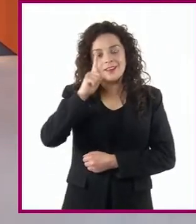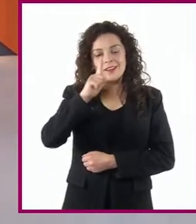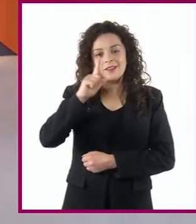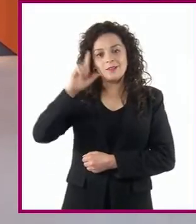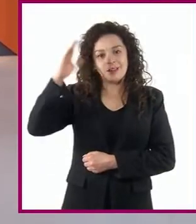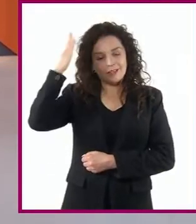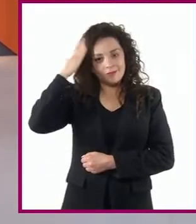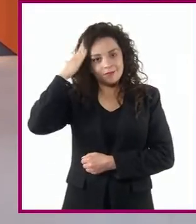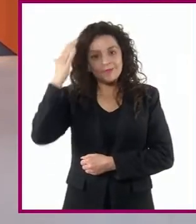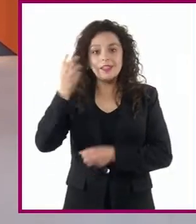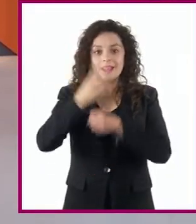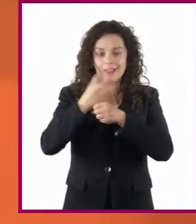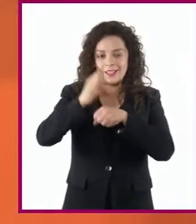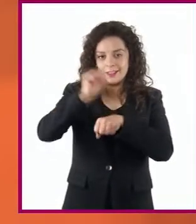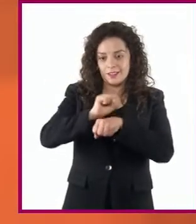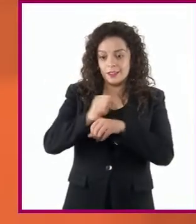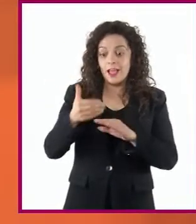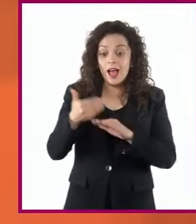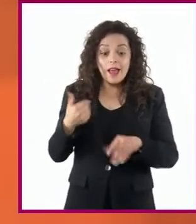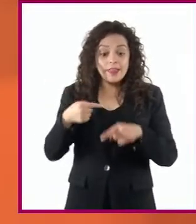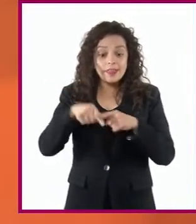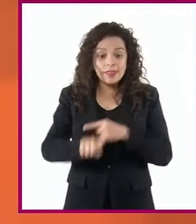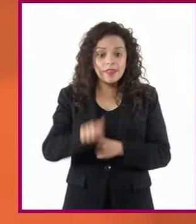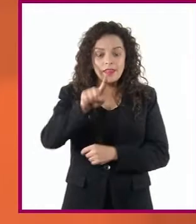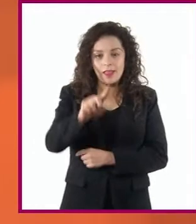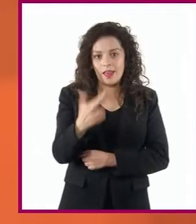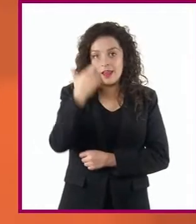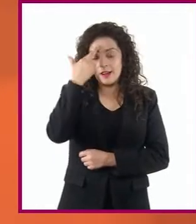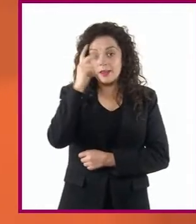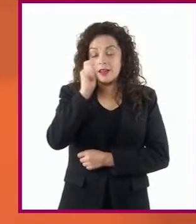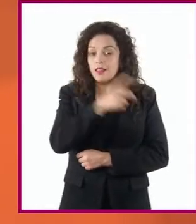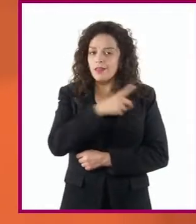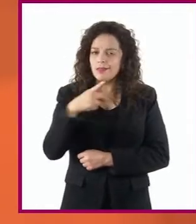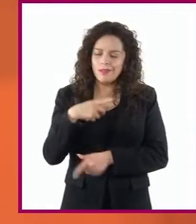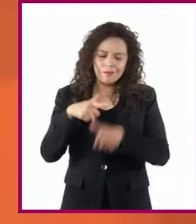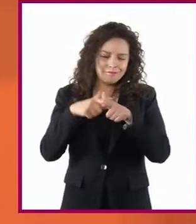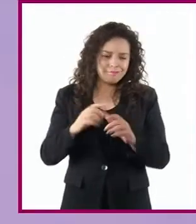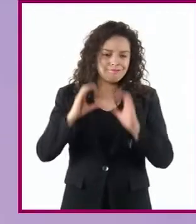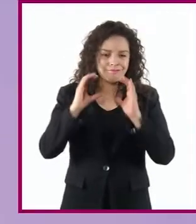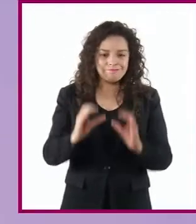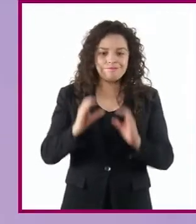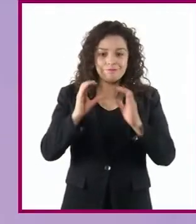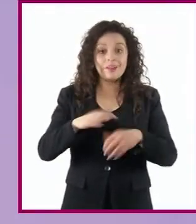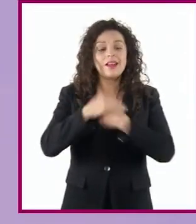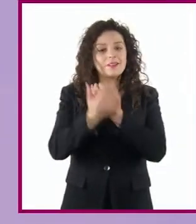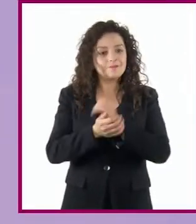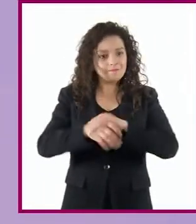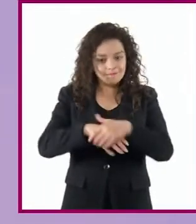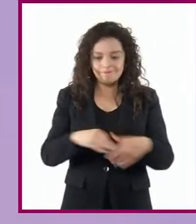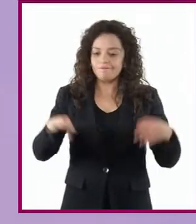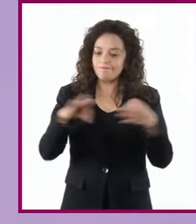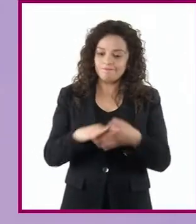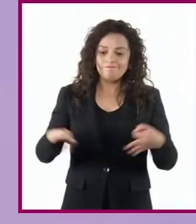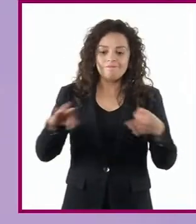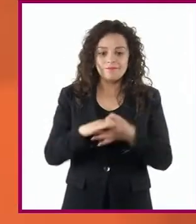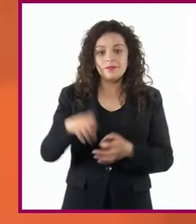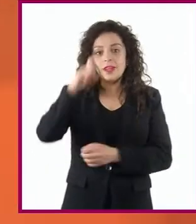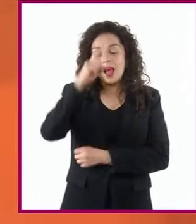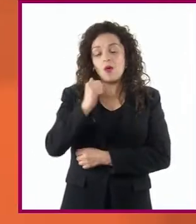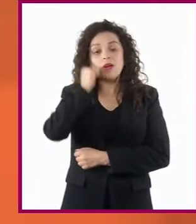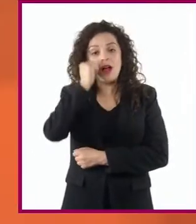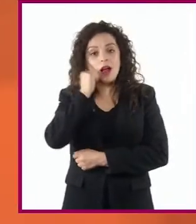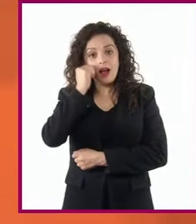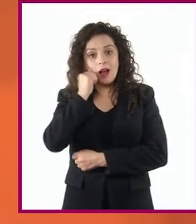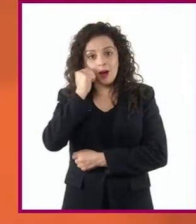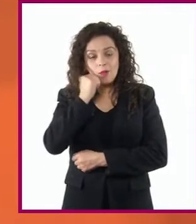secundaria. Antes de iniciar, les recuerdo que debemos seguir cuidándonos, lavando frecuentemente nuestras manos con agua y abundante